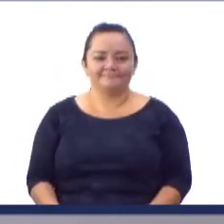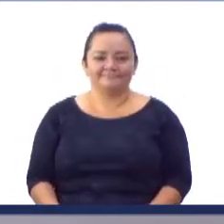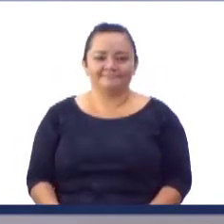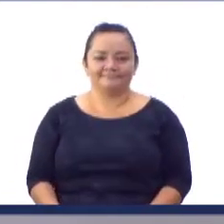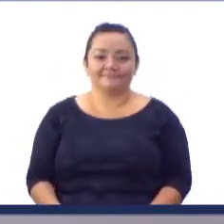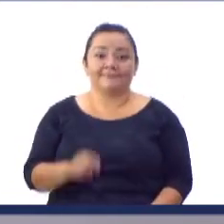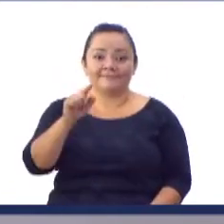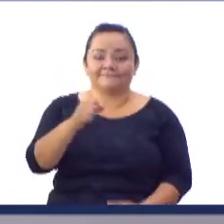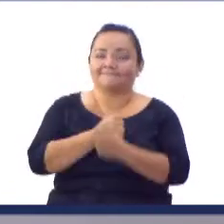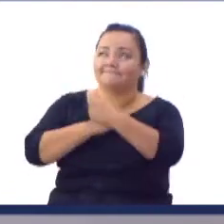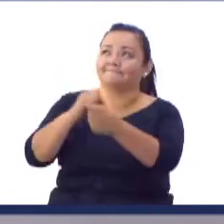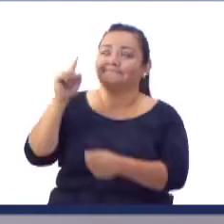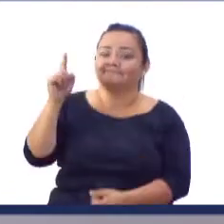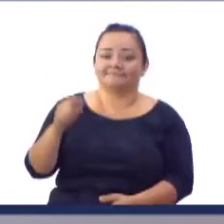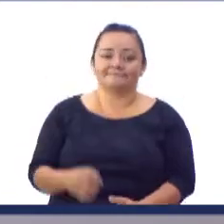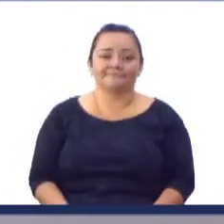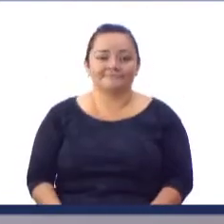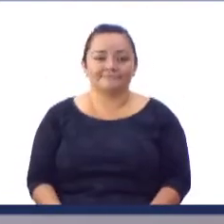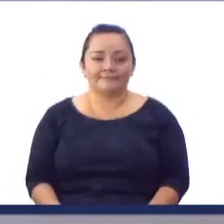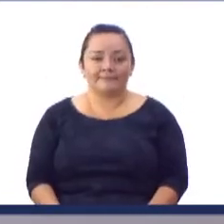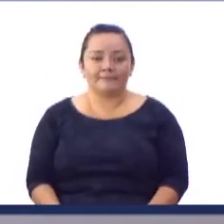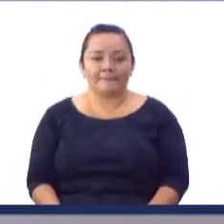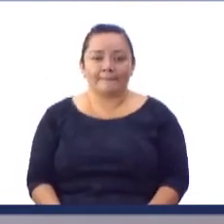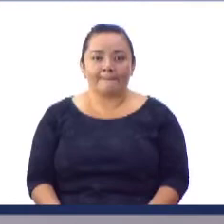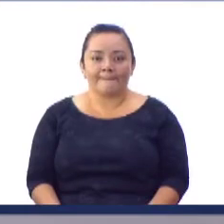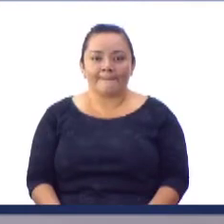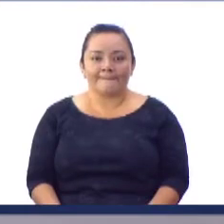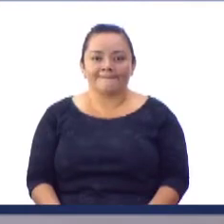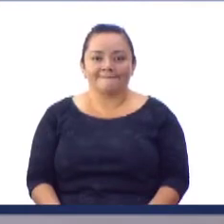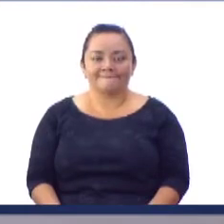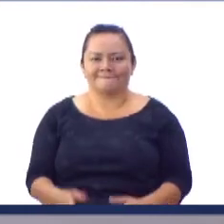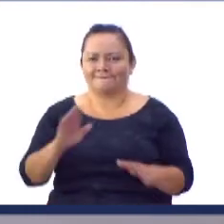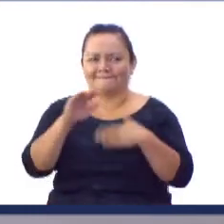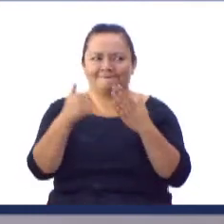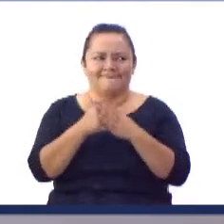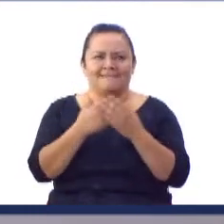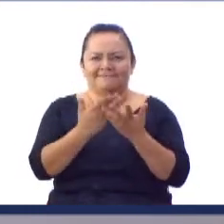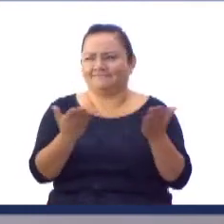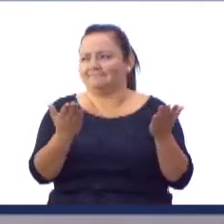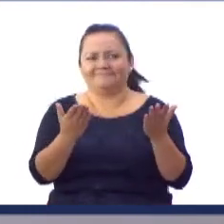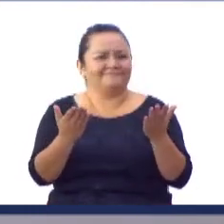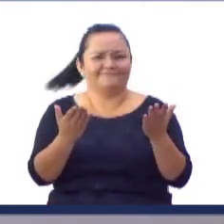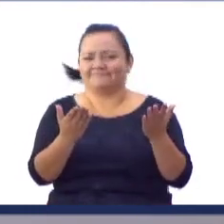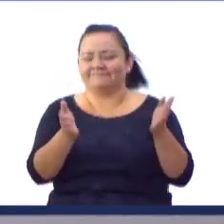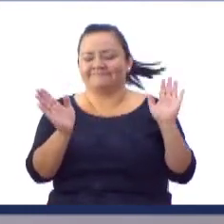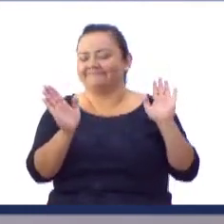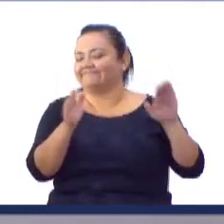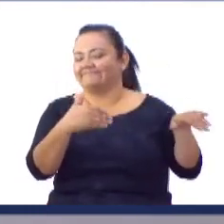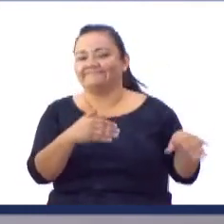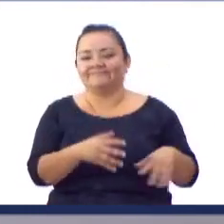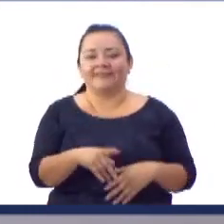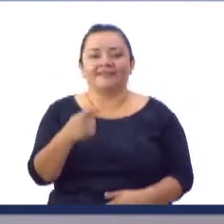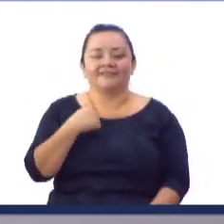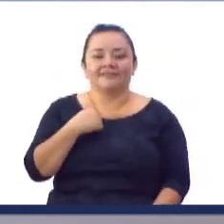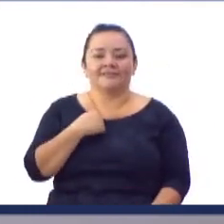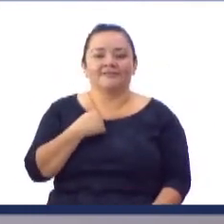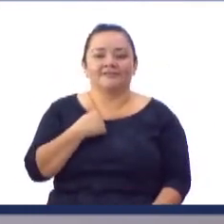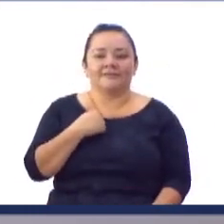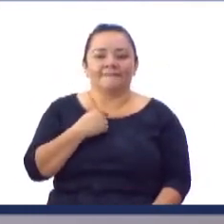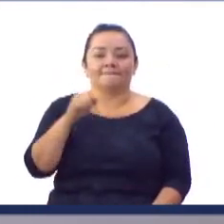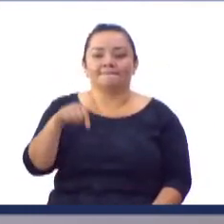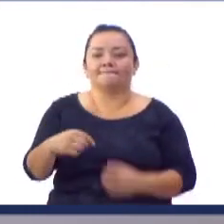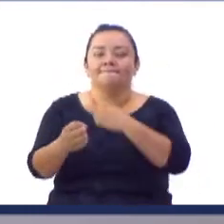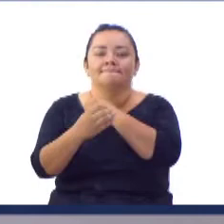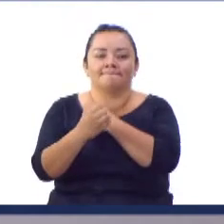el amor al señor dije todo lo demás tuve que aceptar una